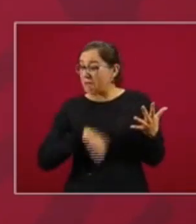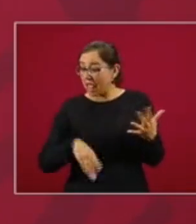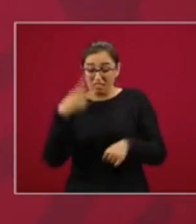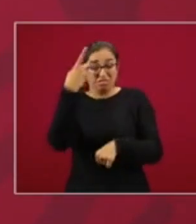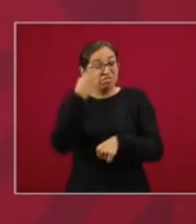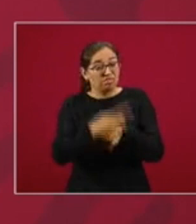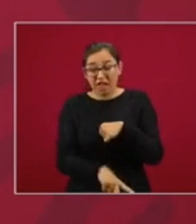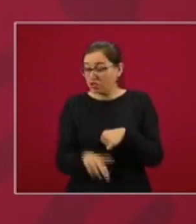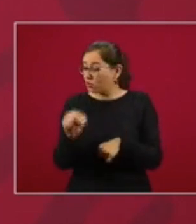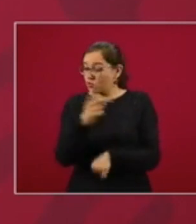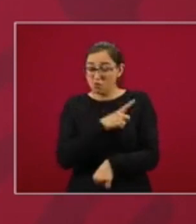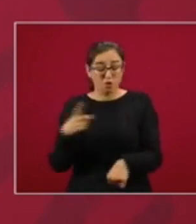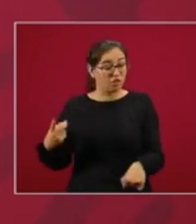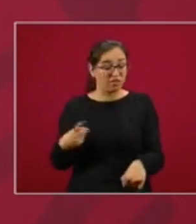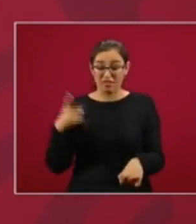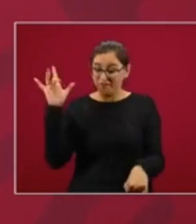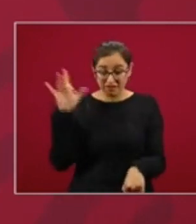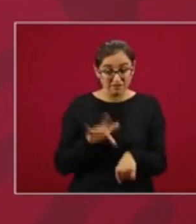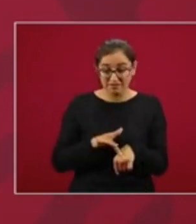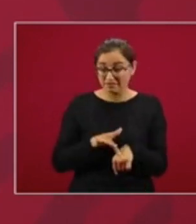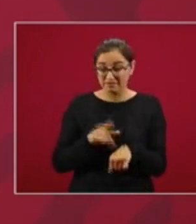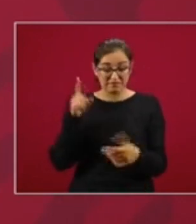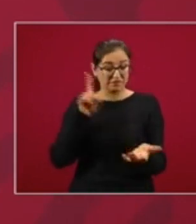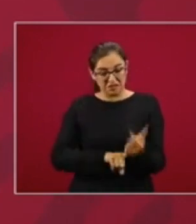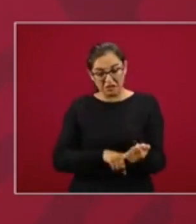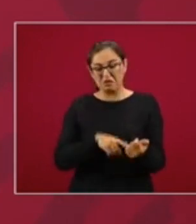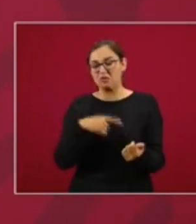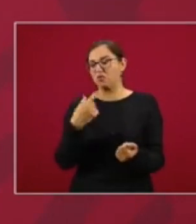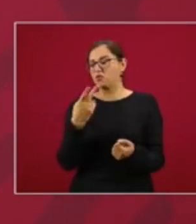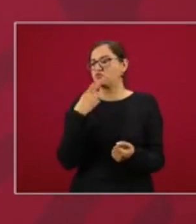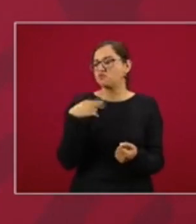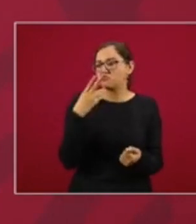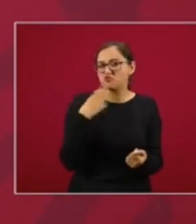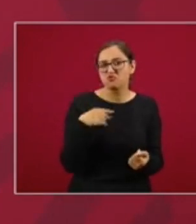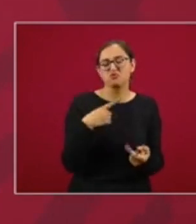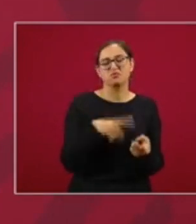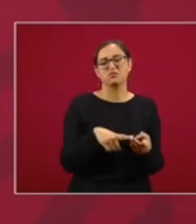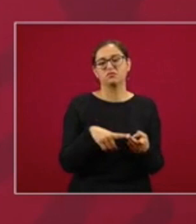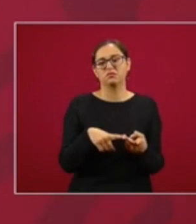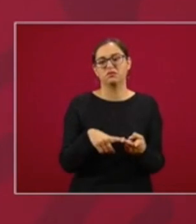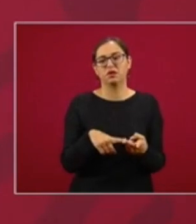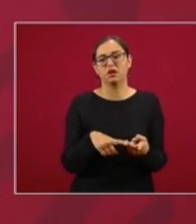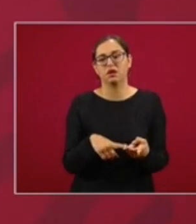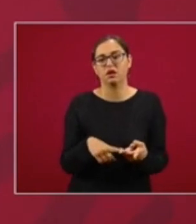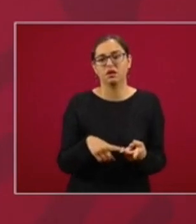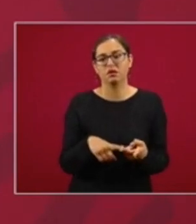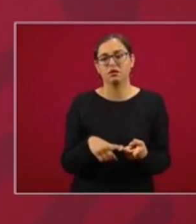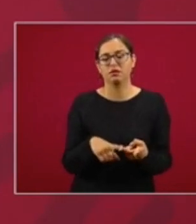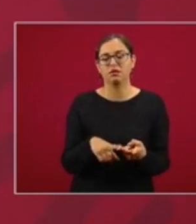consumir productos con exceso de azúcares, de